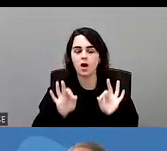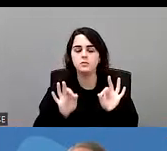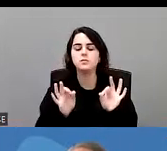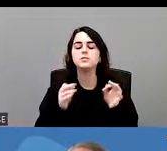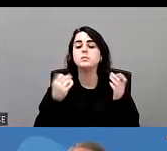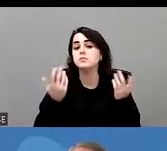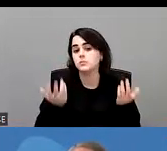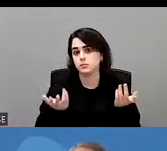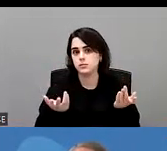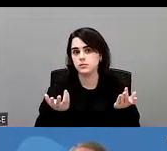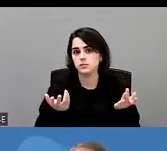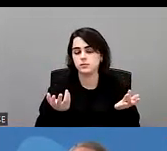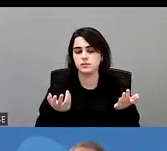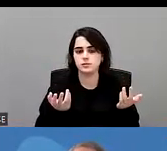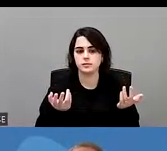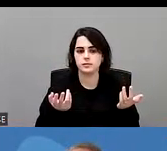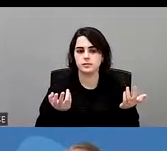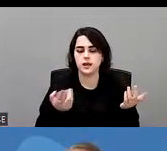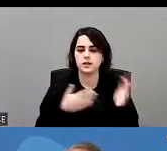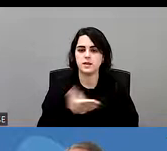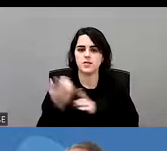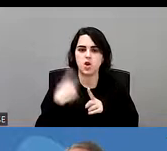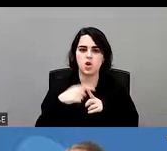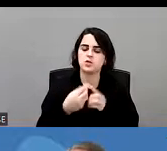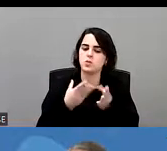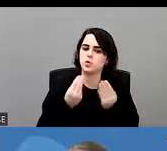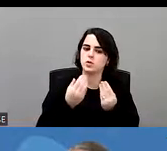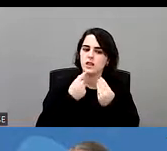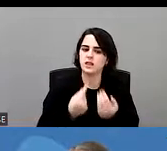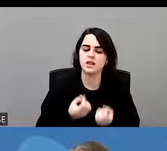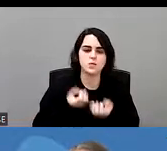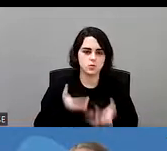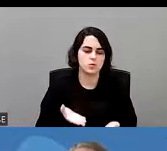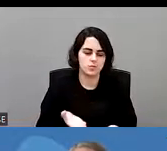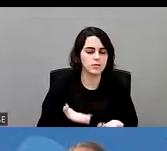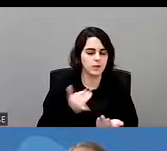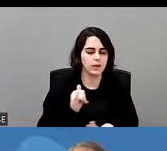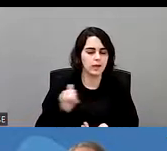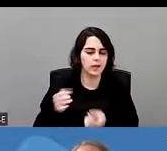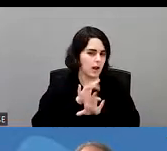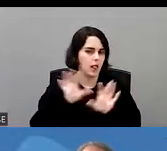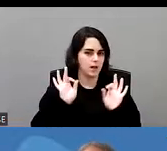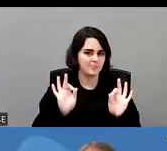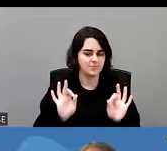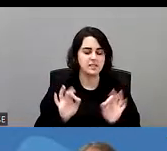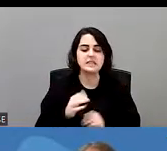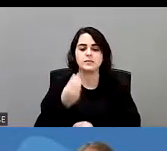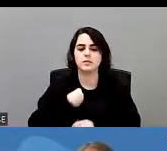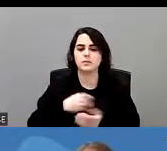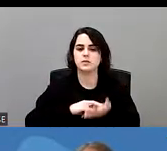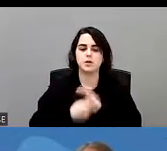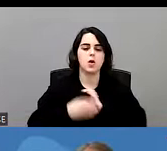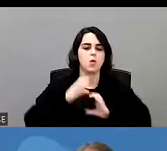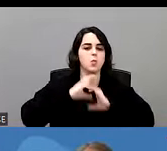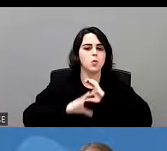pues no, tiene muchas cosas que decir. Yo creo que esto ha quedado claro. Y el hecho de tener este sistema de